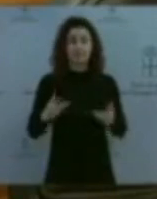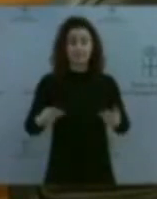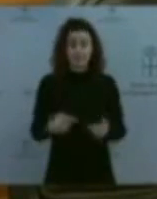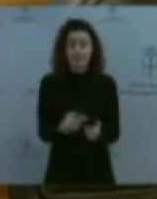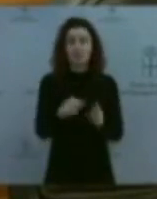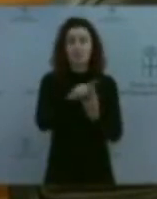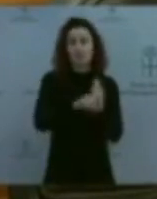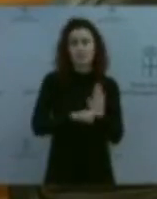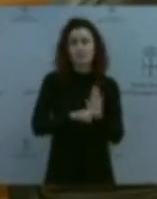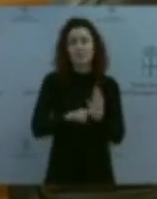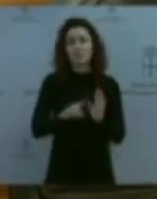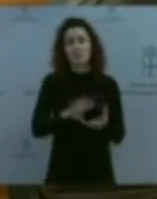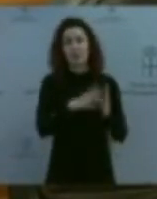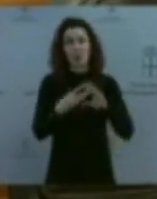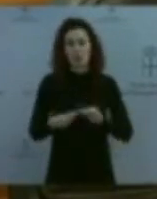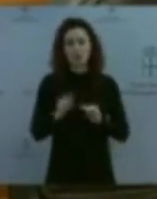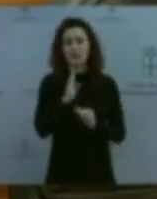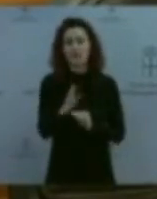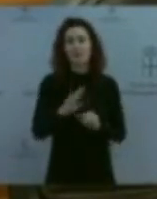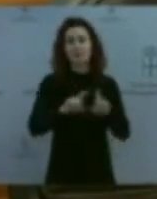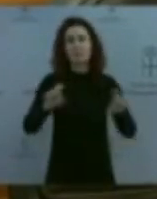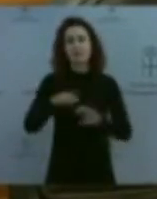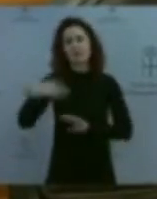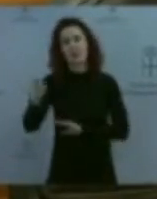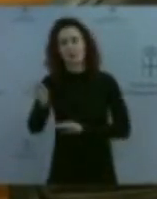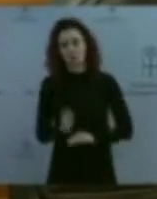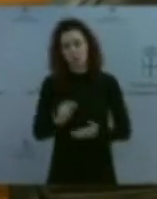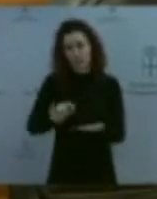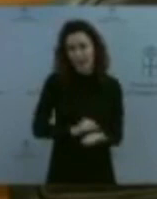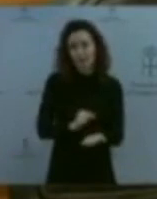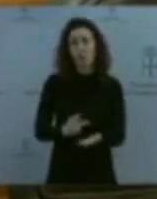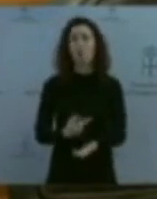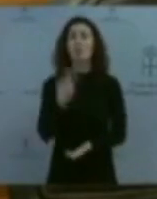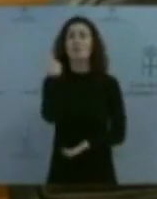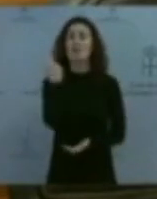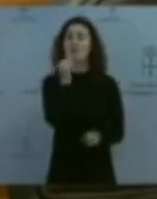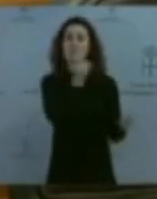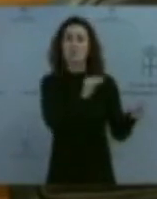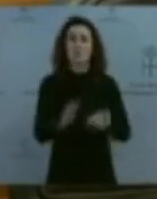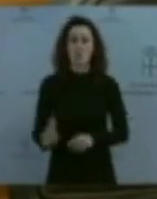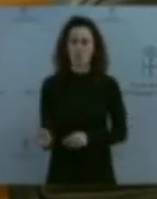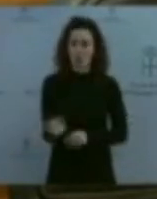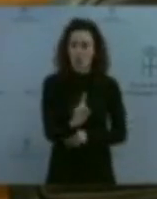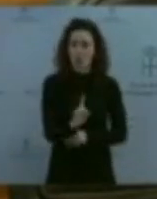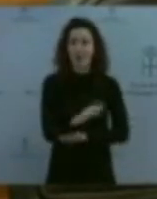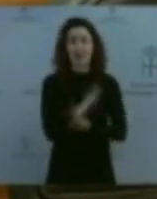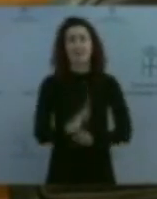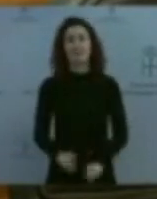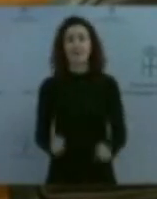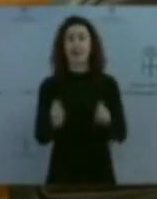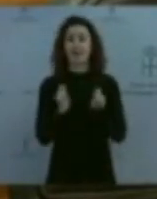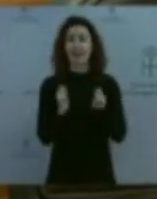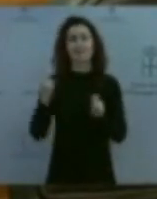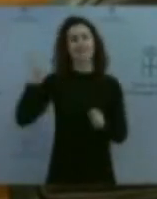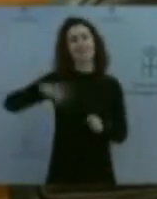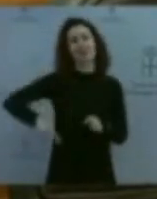o por dejar sin cubrir las jubilaciones, contribuye también a legitimar el discurso de quienes afirman que ese sector está